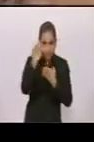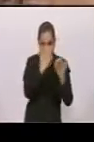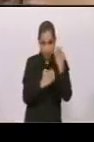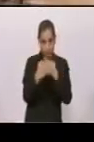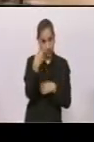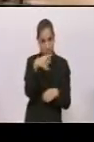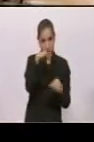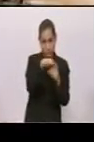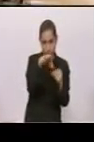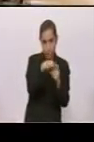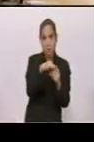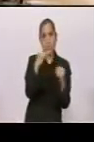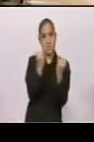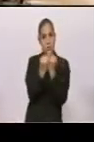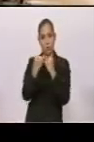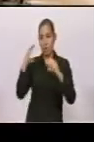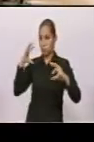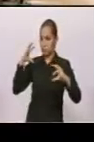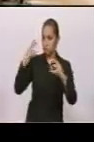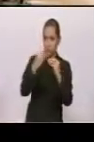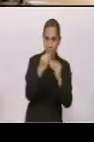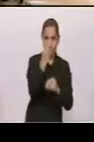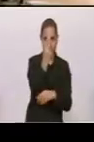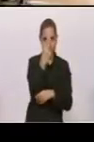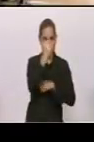25 años de justicia electoral mexicana,